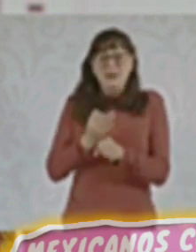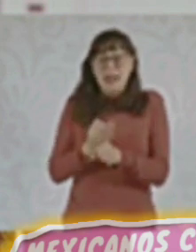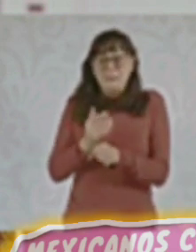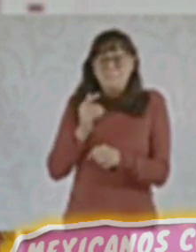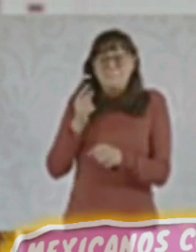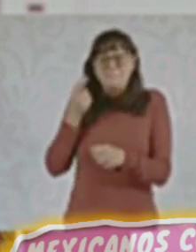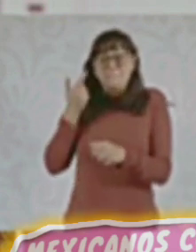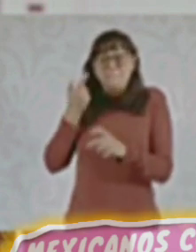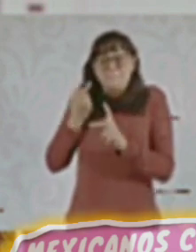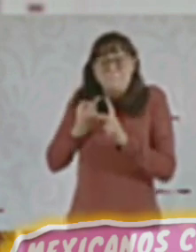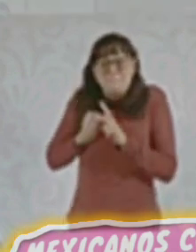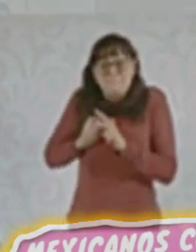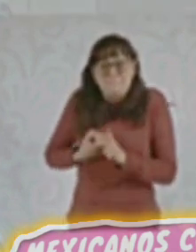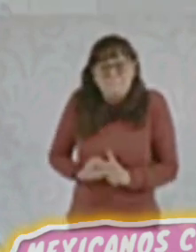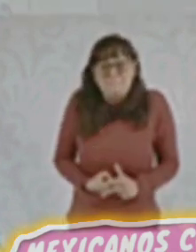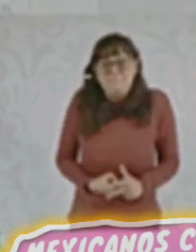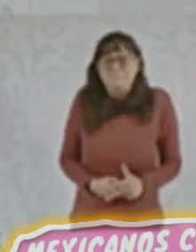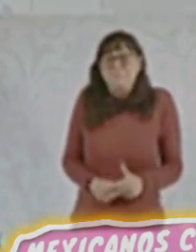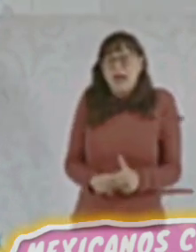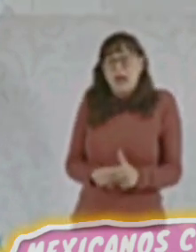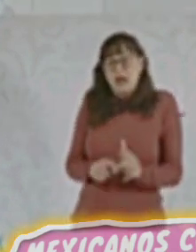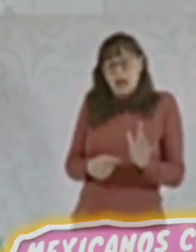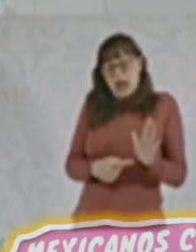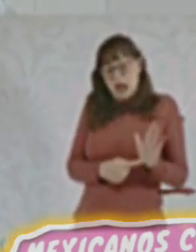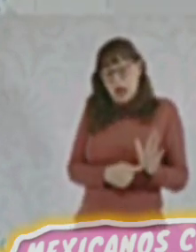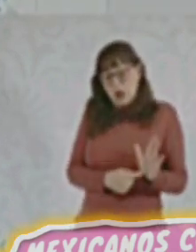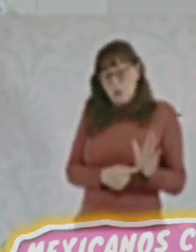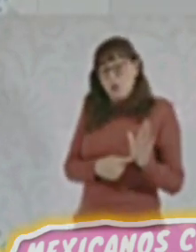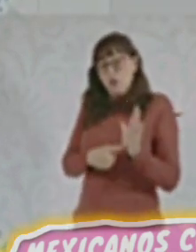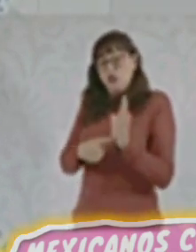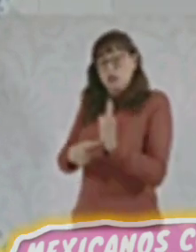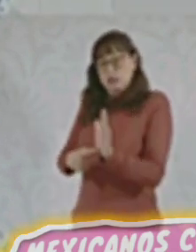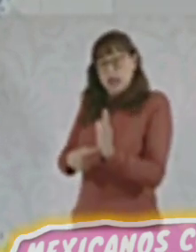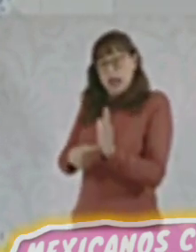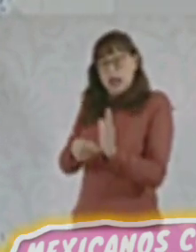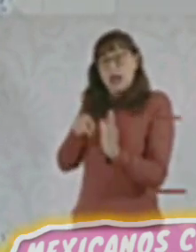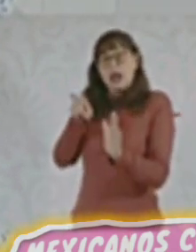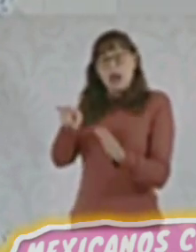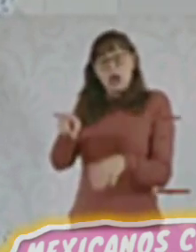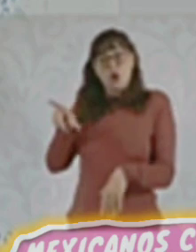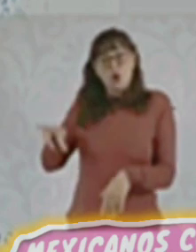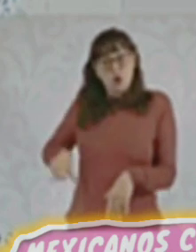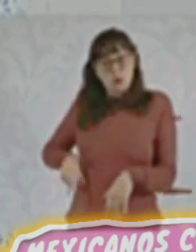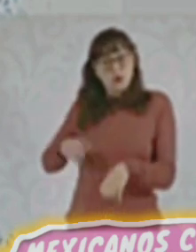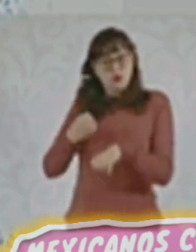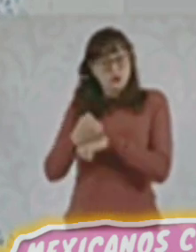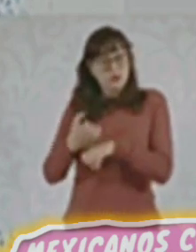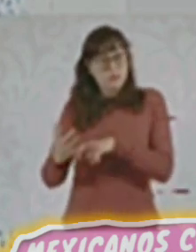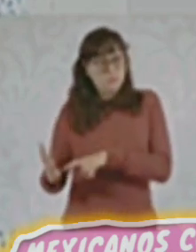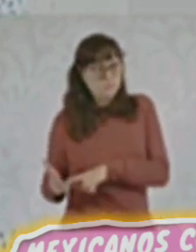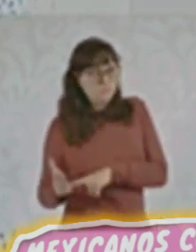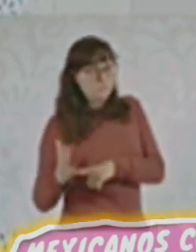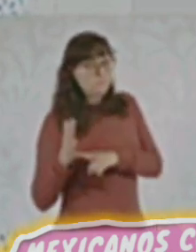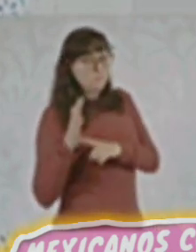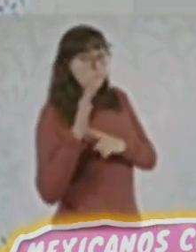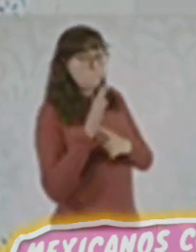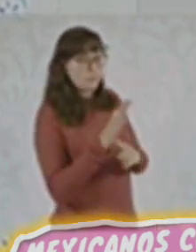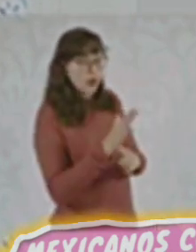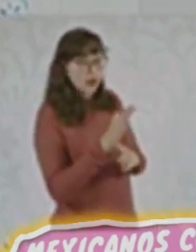primero observaciones que tiene que contestar el gobierno del Estado o las entidades del gobierno del Estado